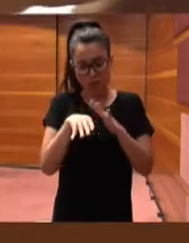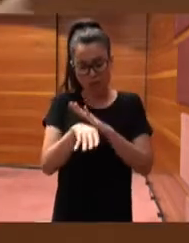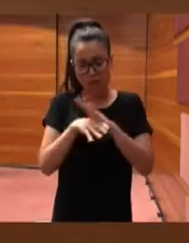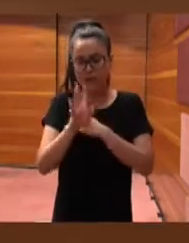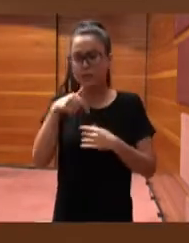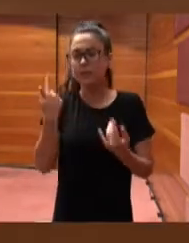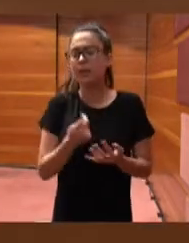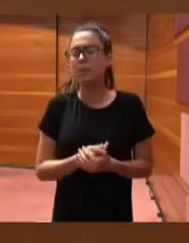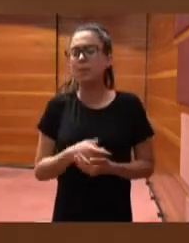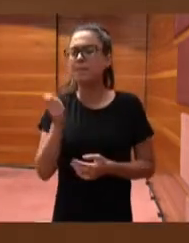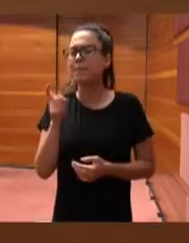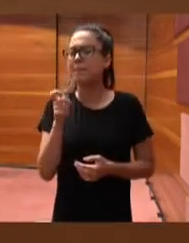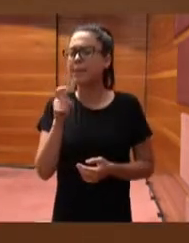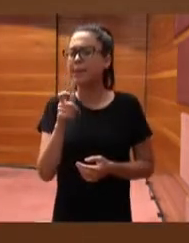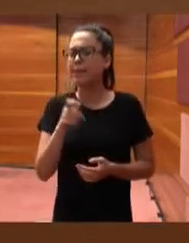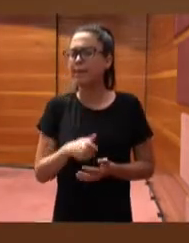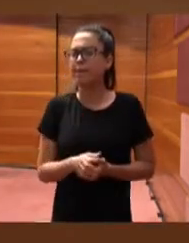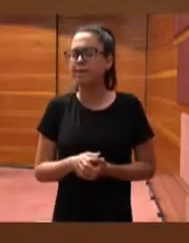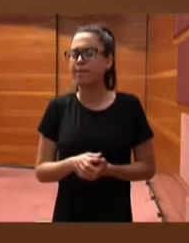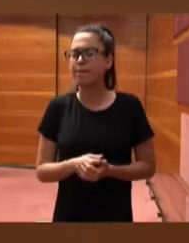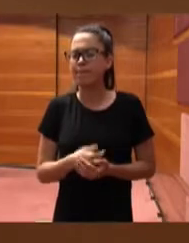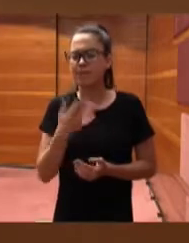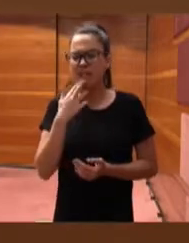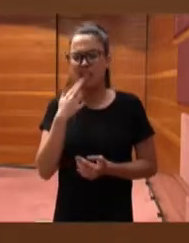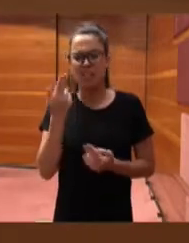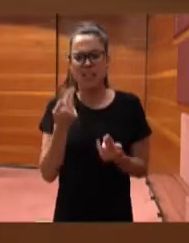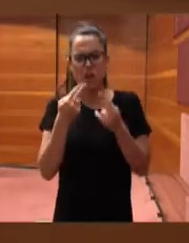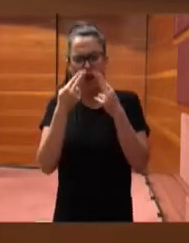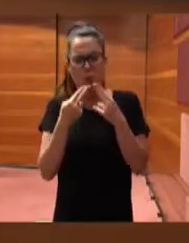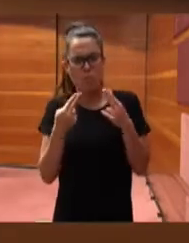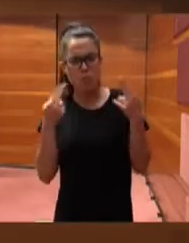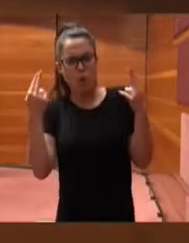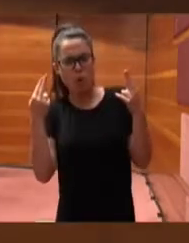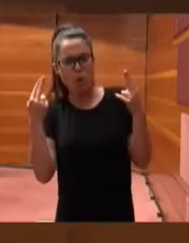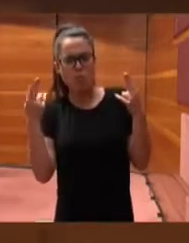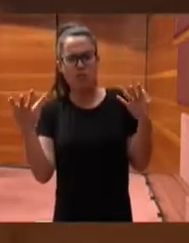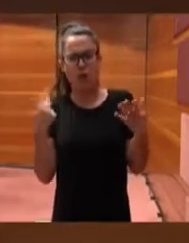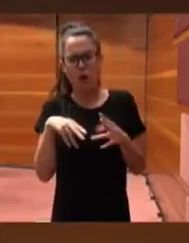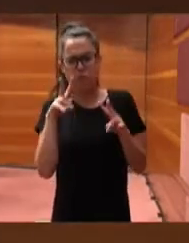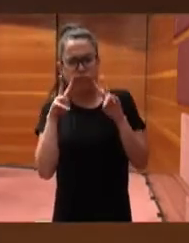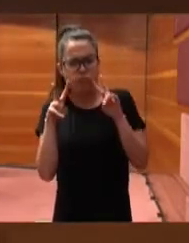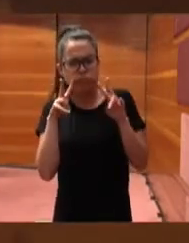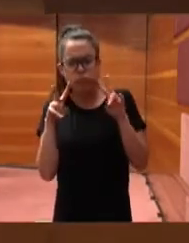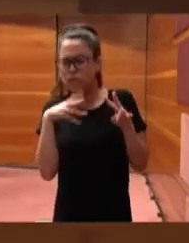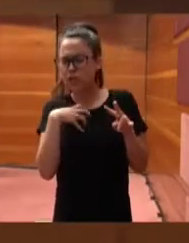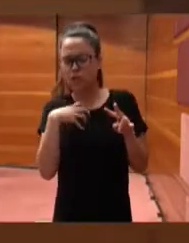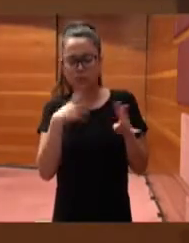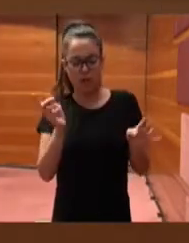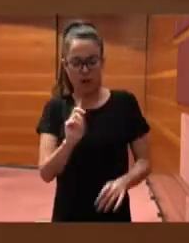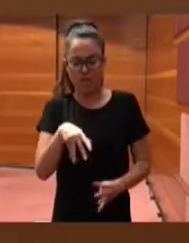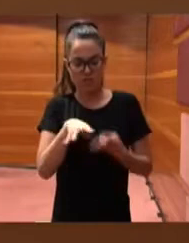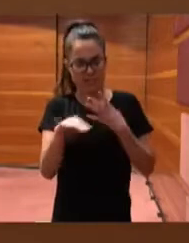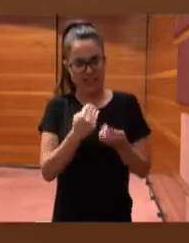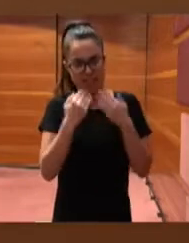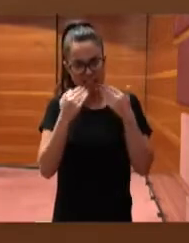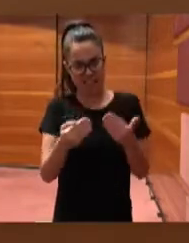gente en la pared había muchos que era desafección de lo público y cosas por el estilo. Efectivamente, la transparencia tiene que ayudar a legitimar la acción de lo público. Y la